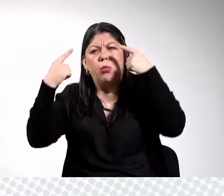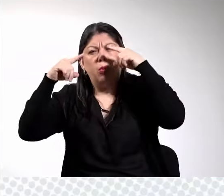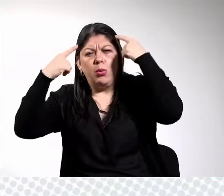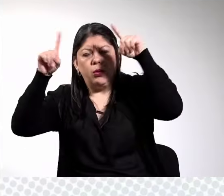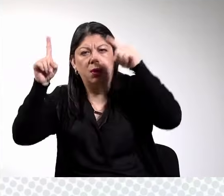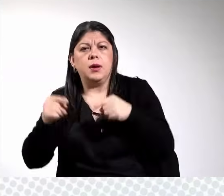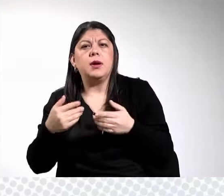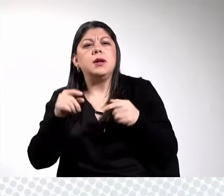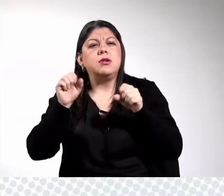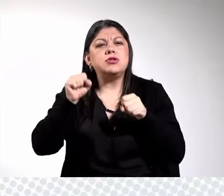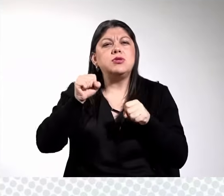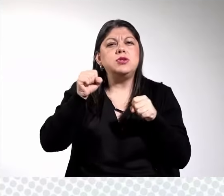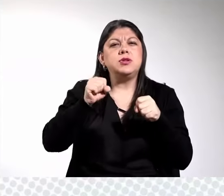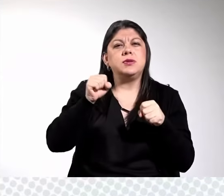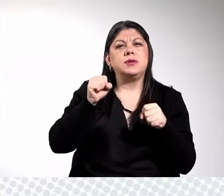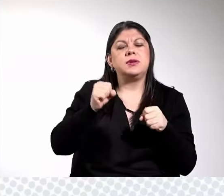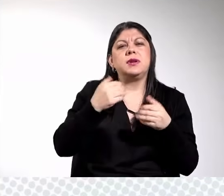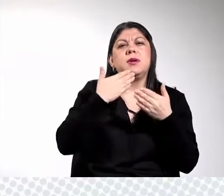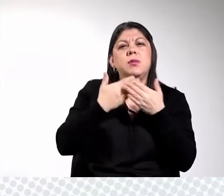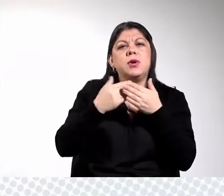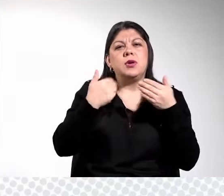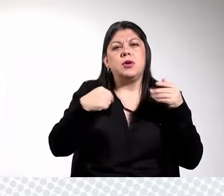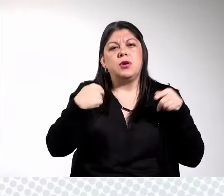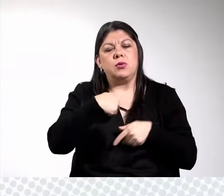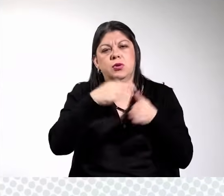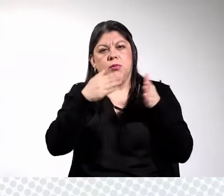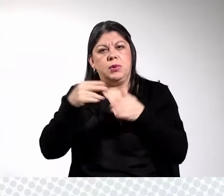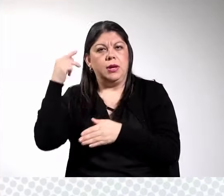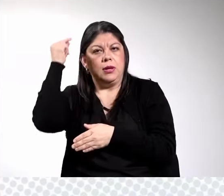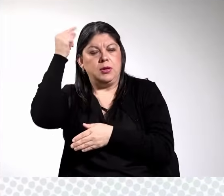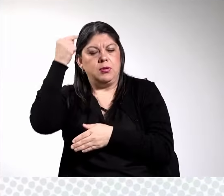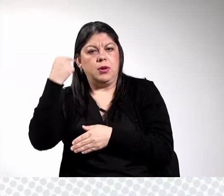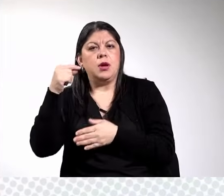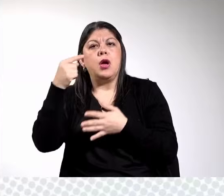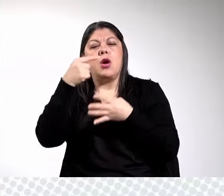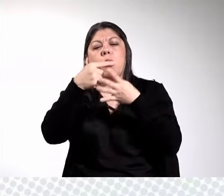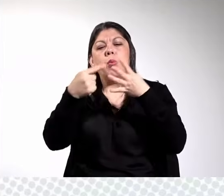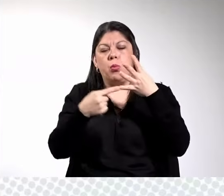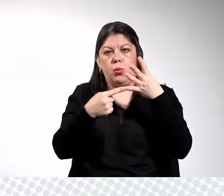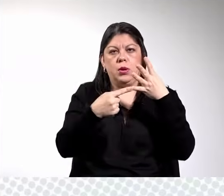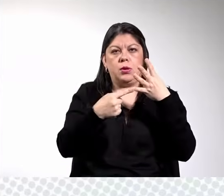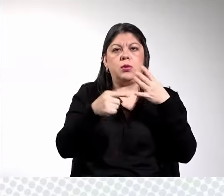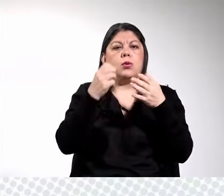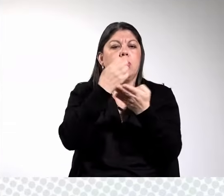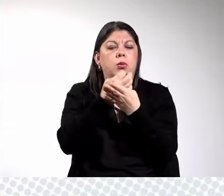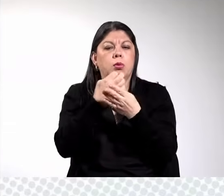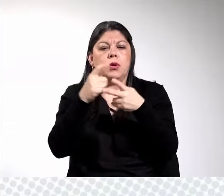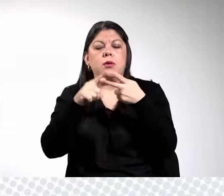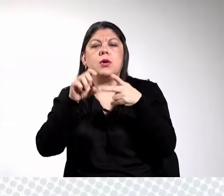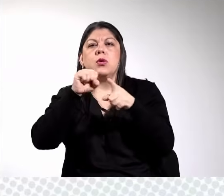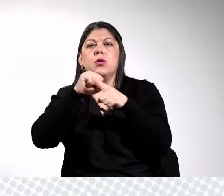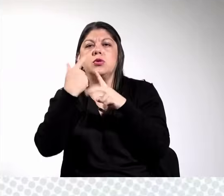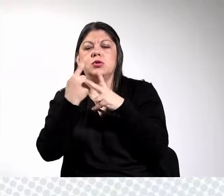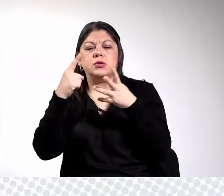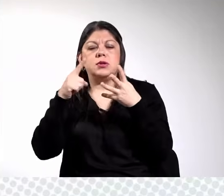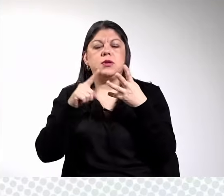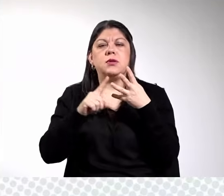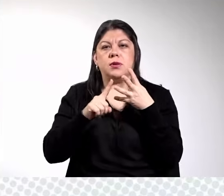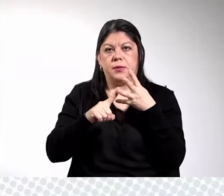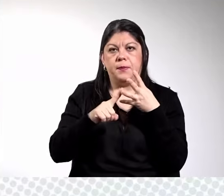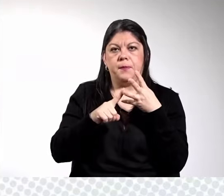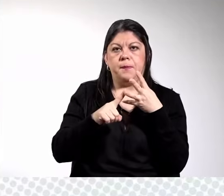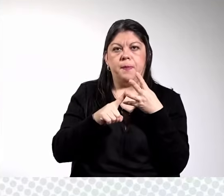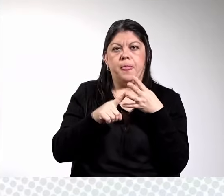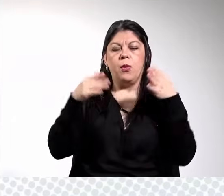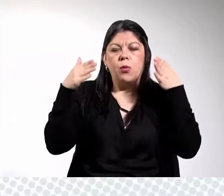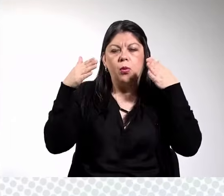propuestas. Sí, nosotros en nuestro plan de gobierno tenemos 4 ejes, uno económico, uno social, uno que tiene